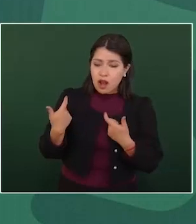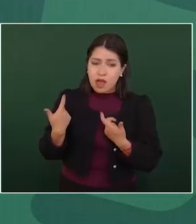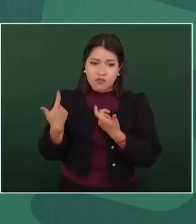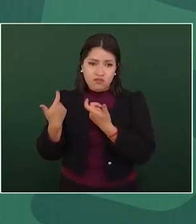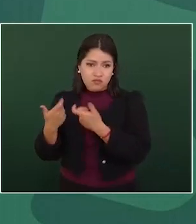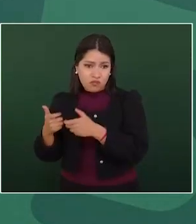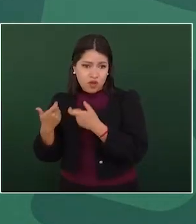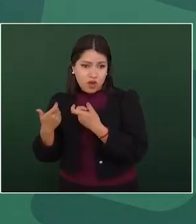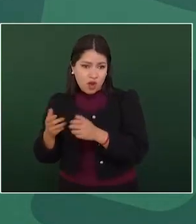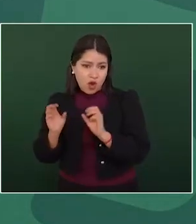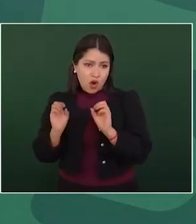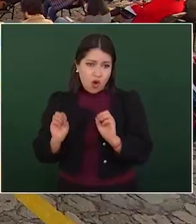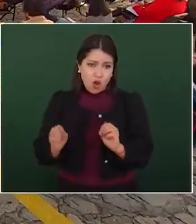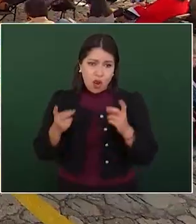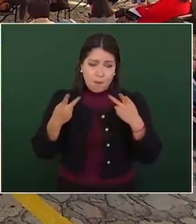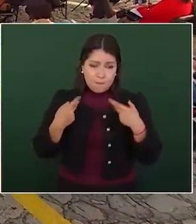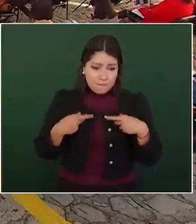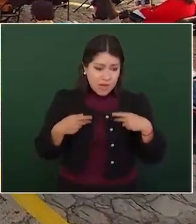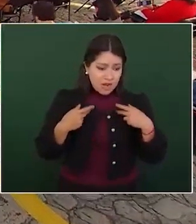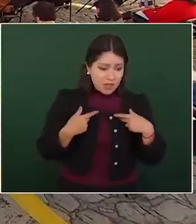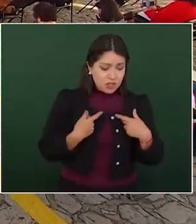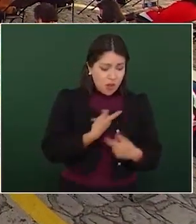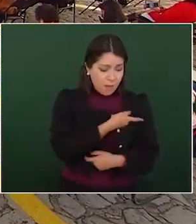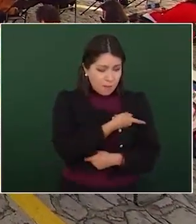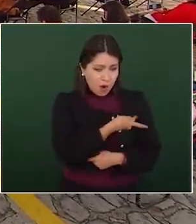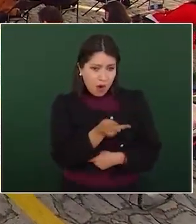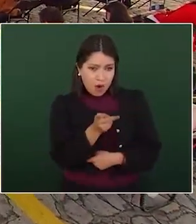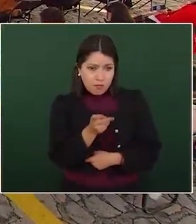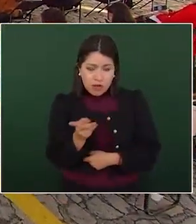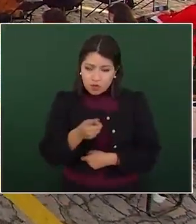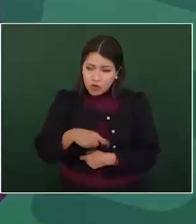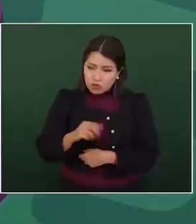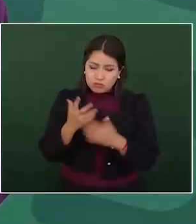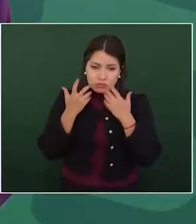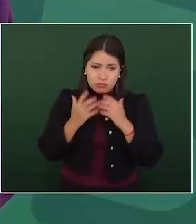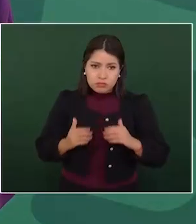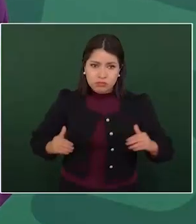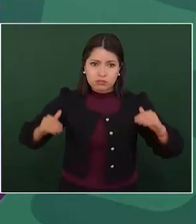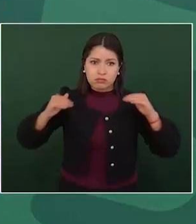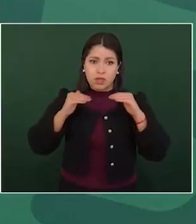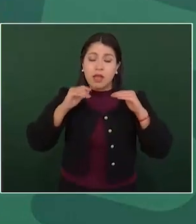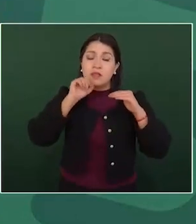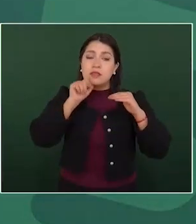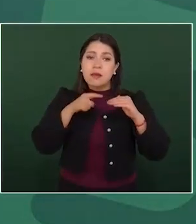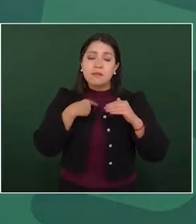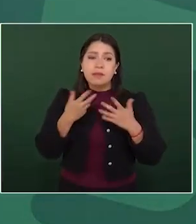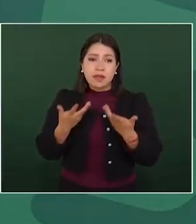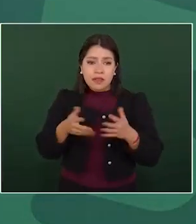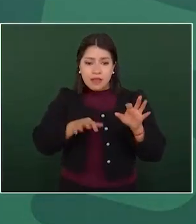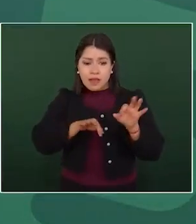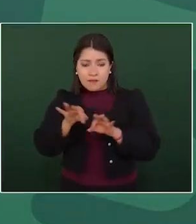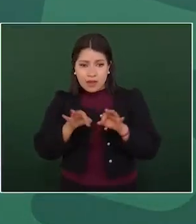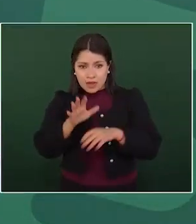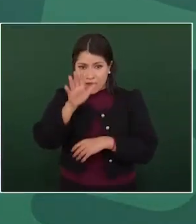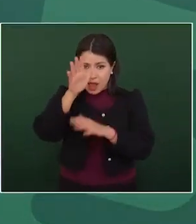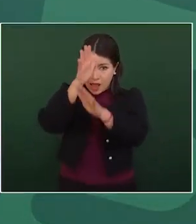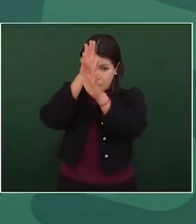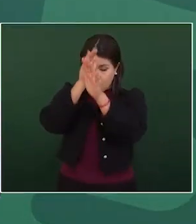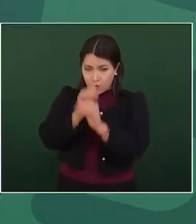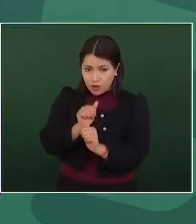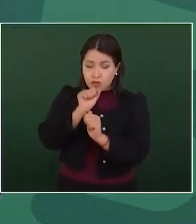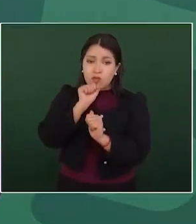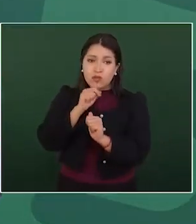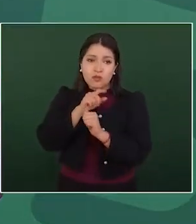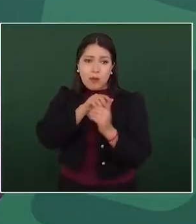las muchas que tienen poco. Venimos a aportar paciencia en la construcción de acuerdos, empatía en